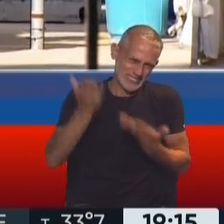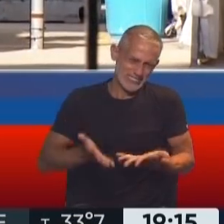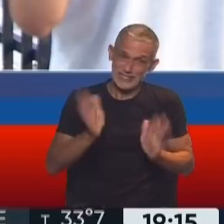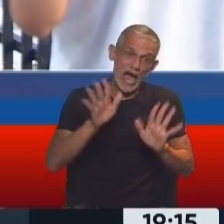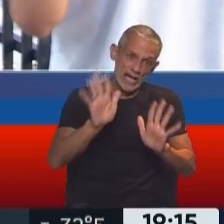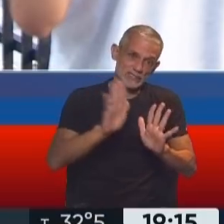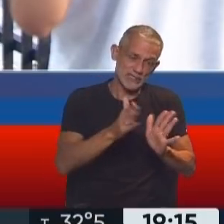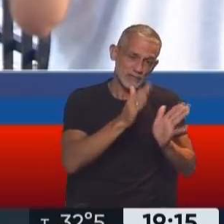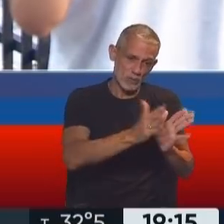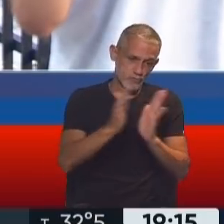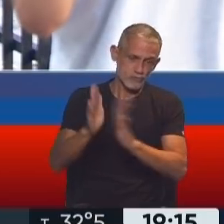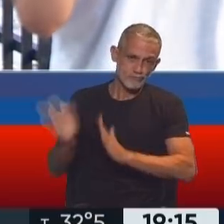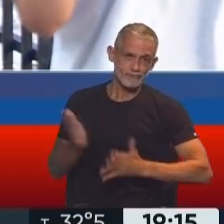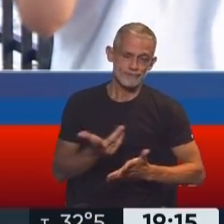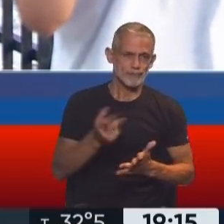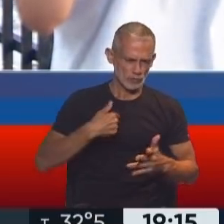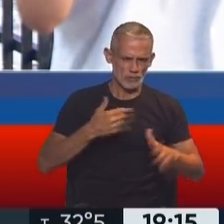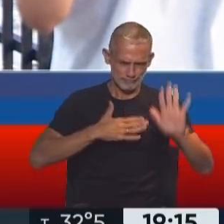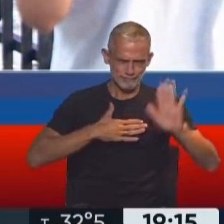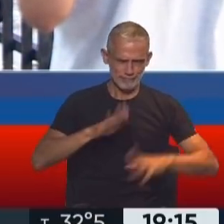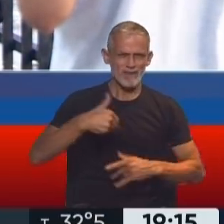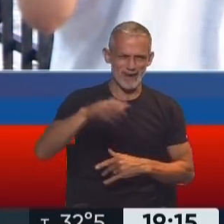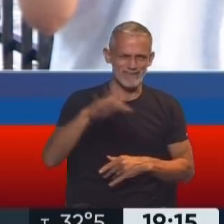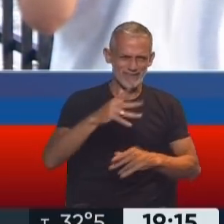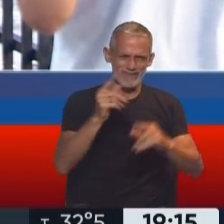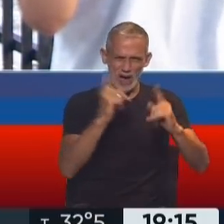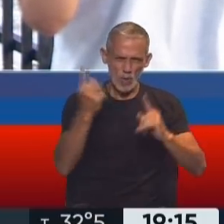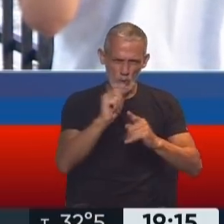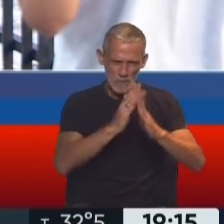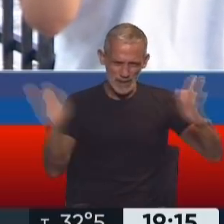camino. Prometo hacerle el análisis de un mes,